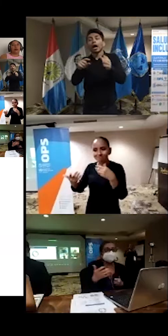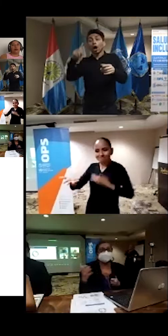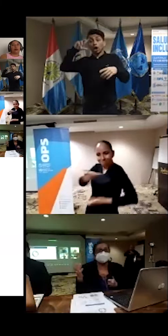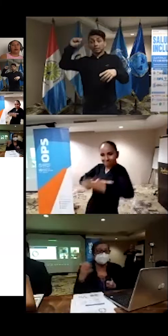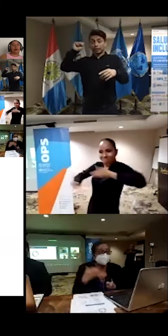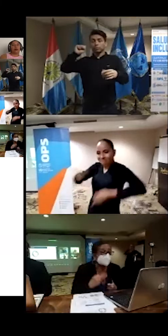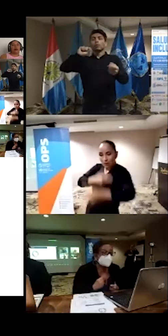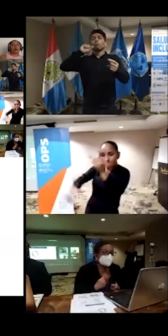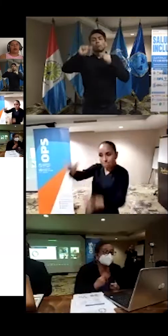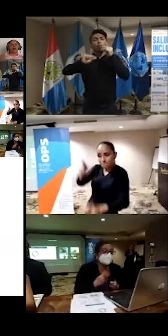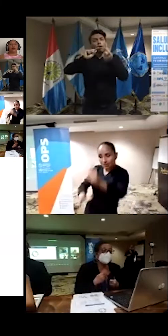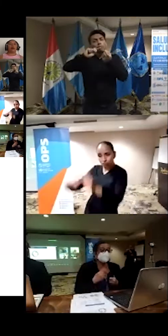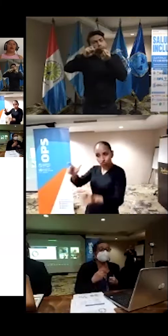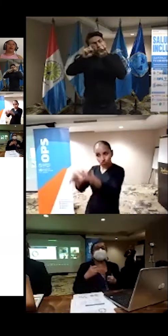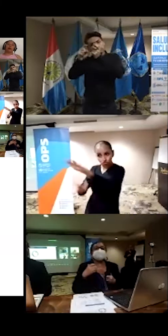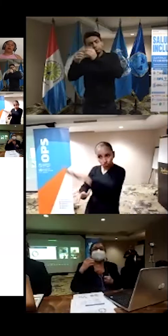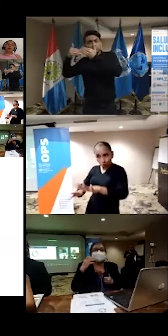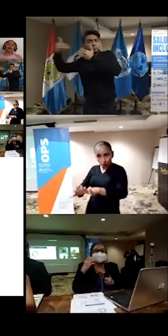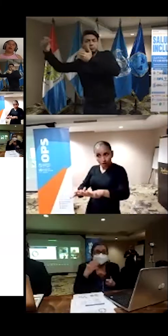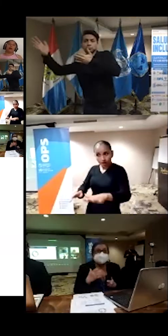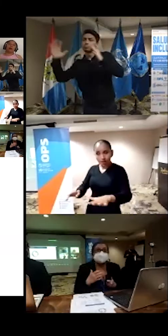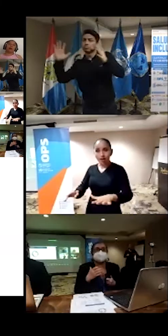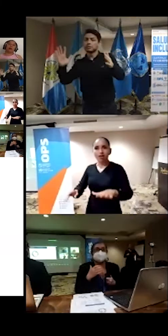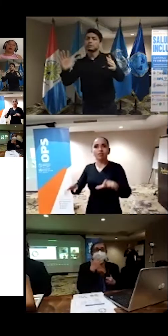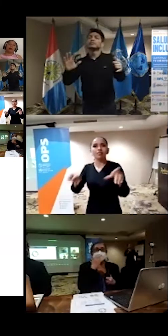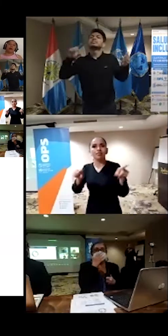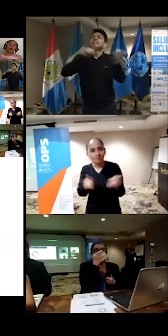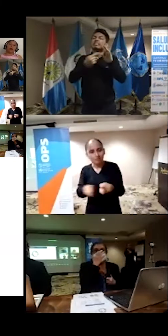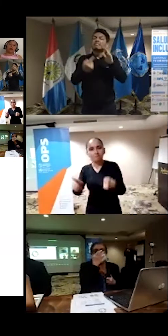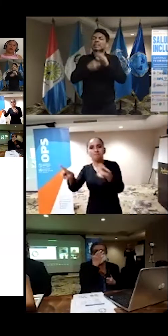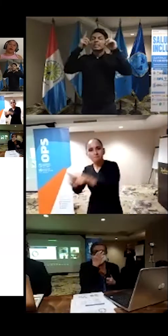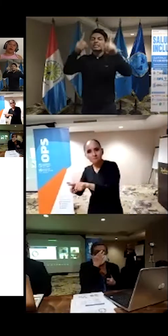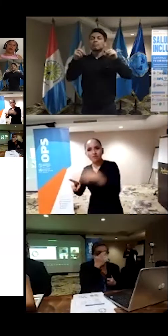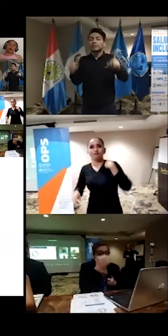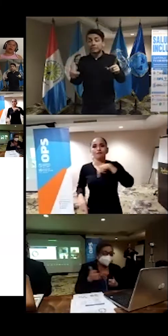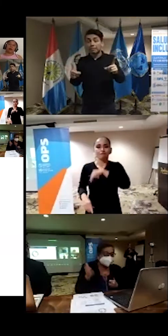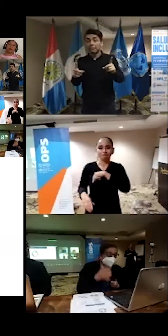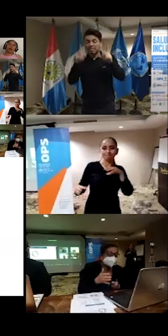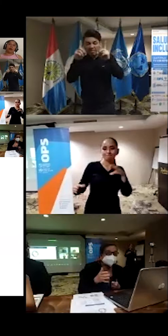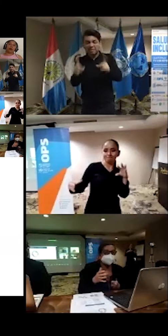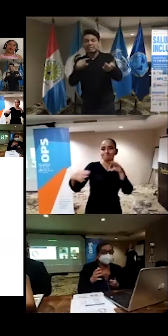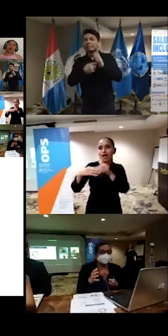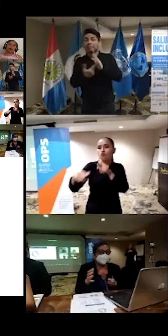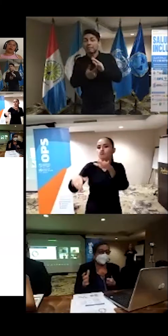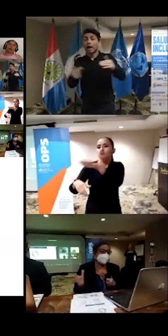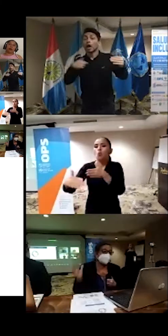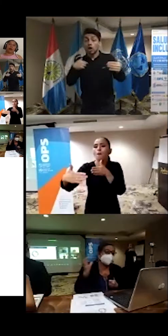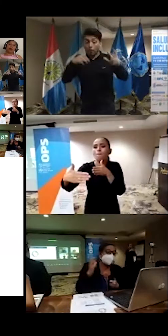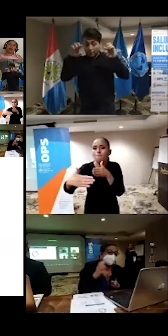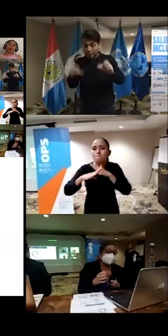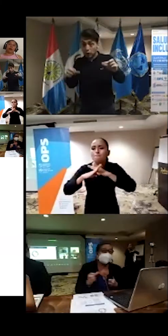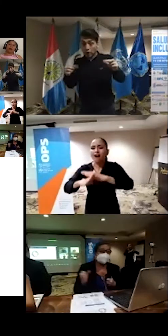las personas con deficiencias, pero que también debemos de tomar en cuenta las barreras debidas a